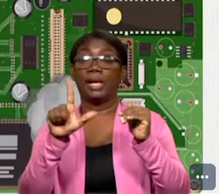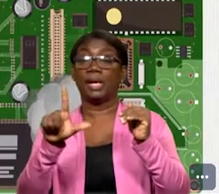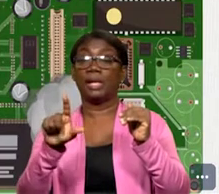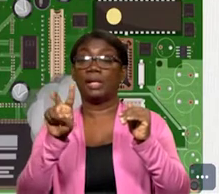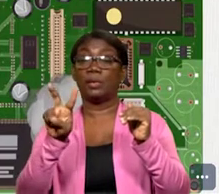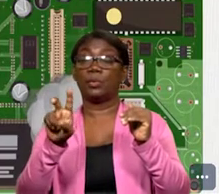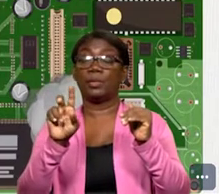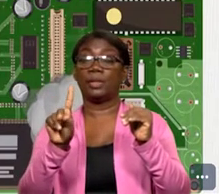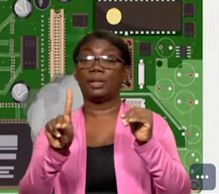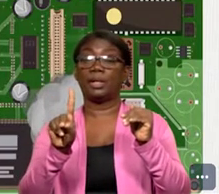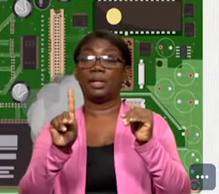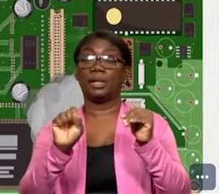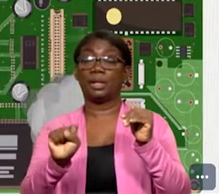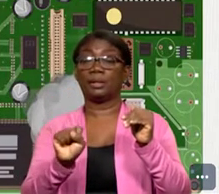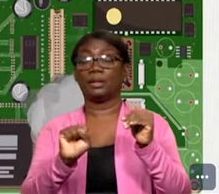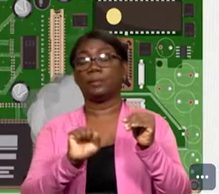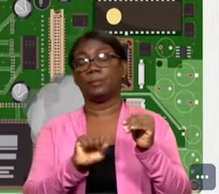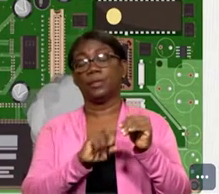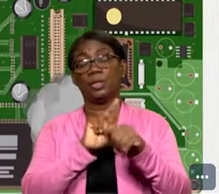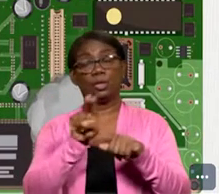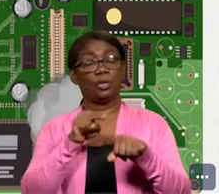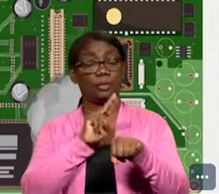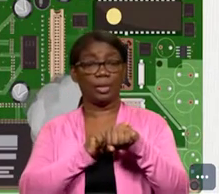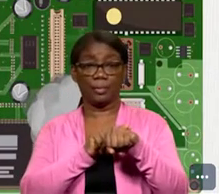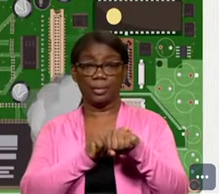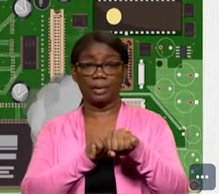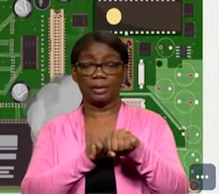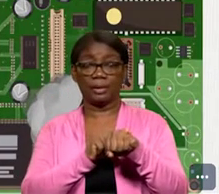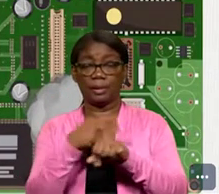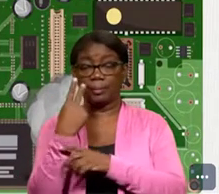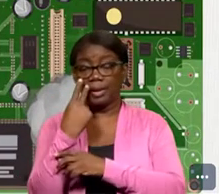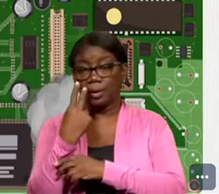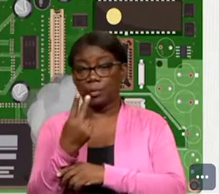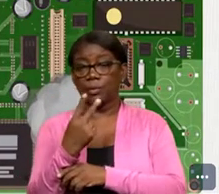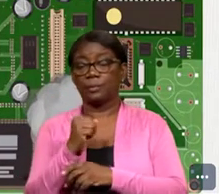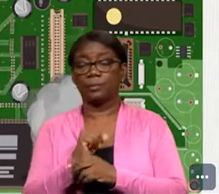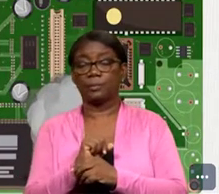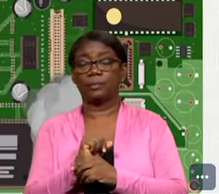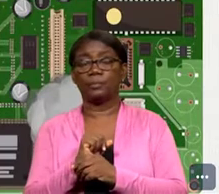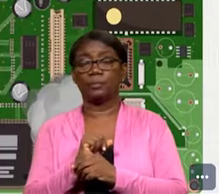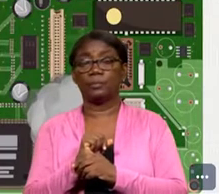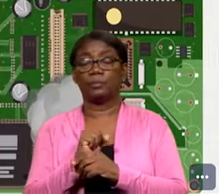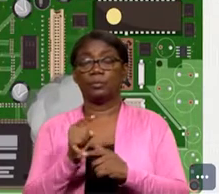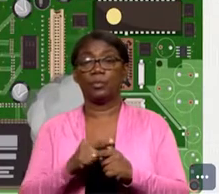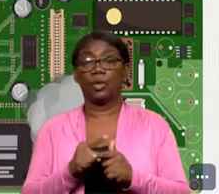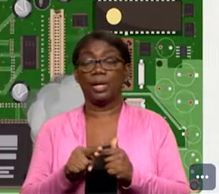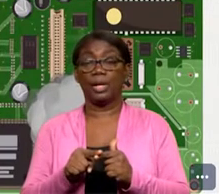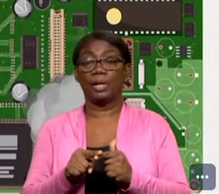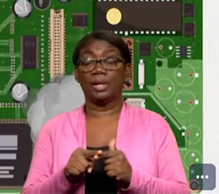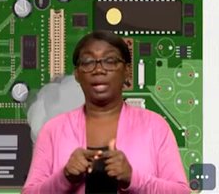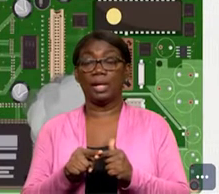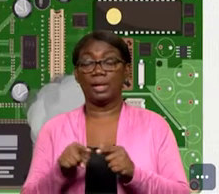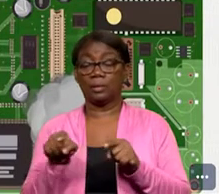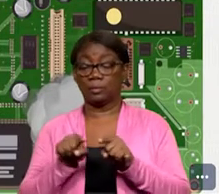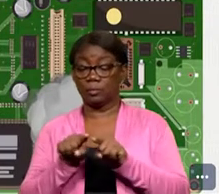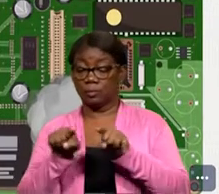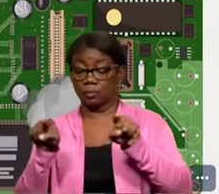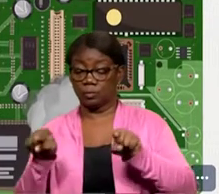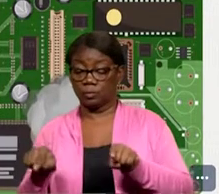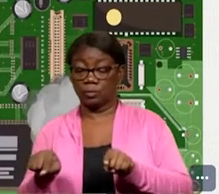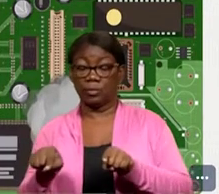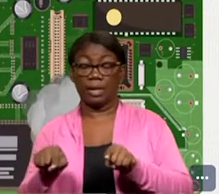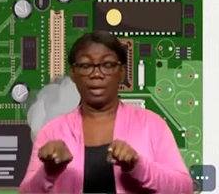LVDS, que es lo que nosotros normalmente ya observamos ya en el módulo o en la